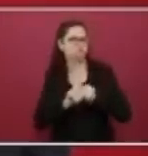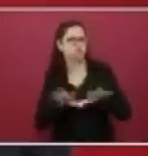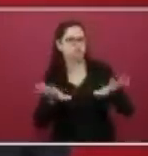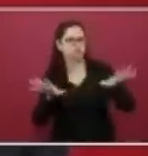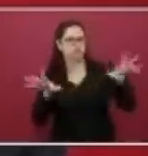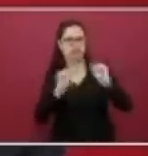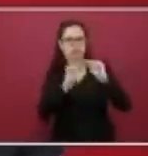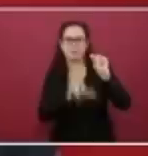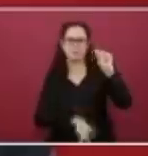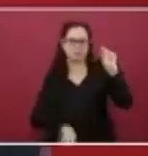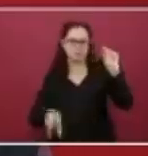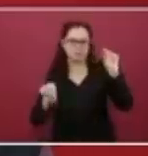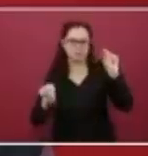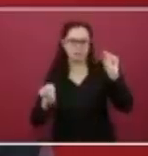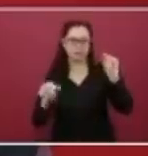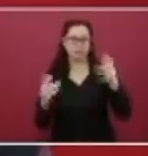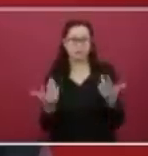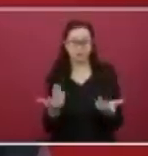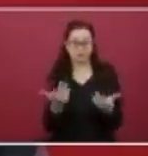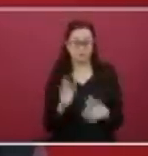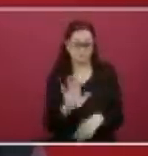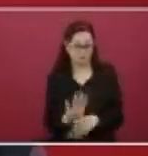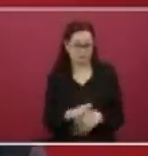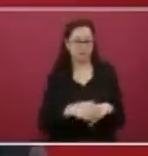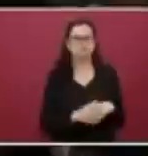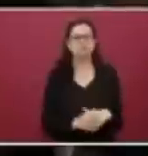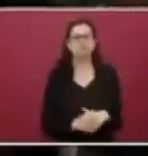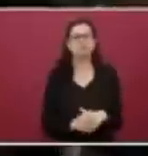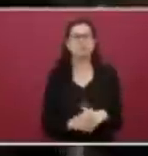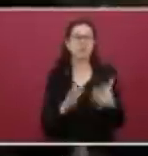nada más en redes sociales